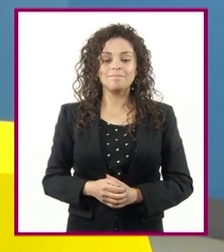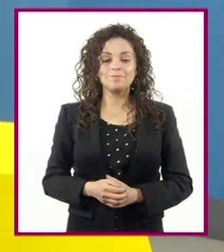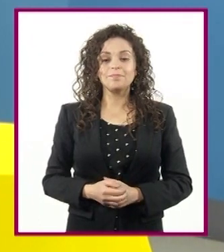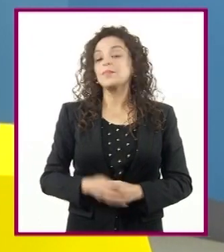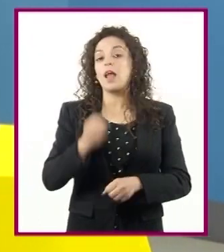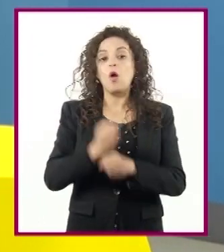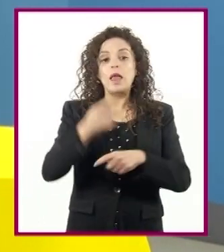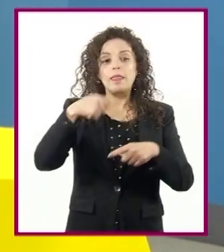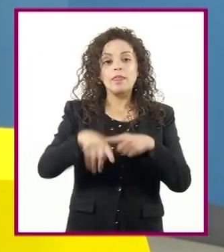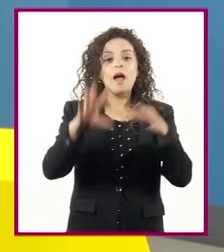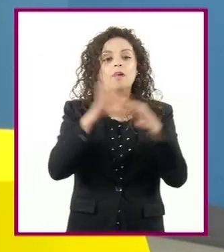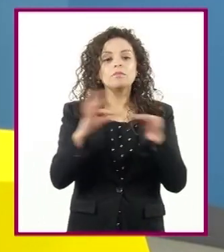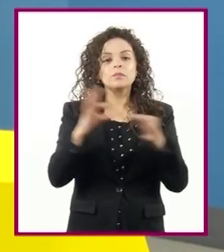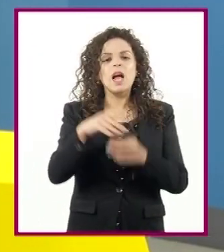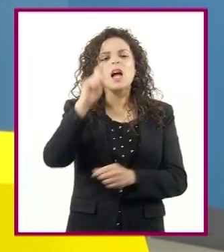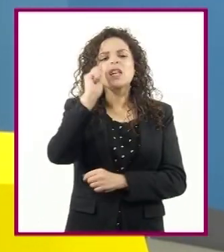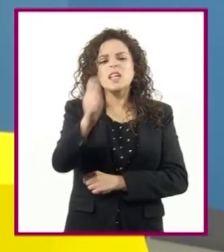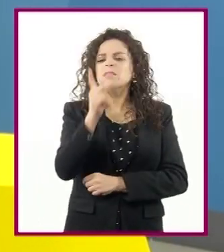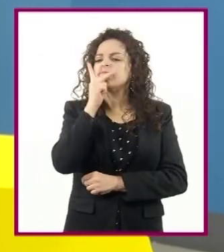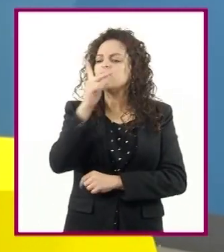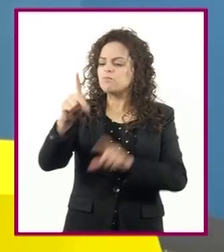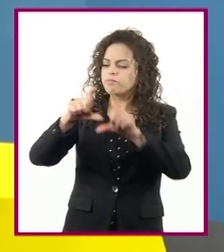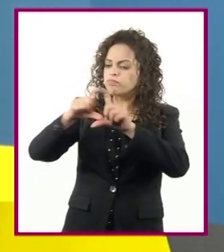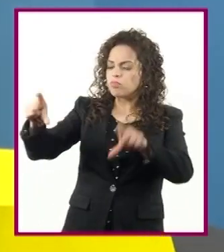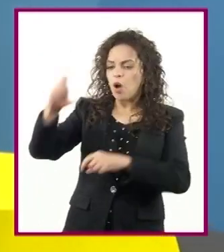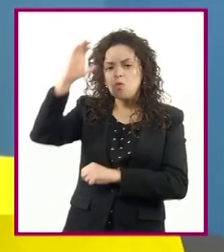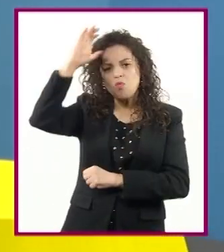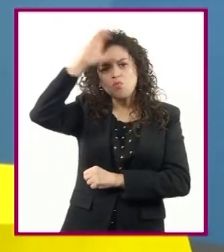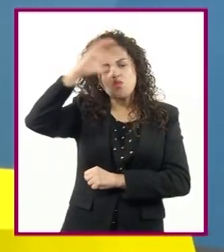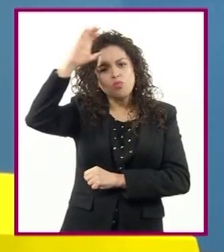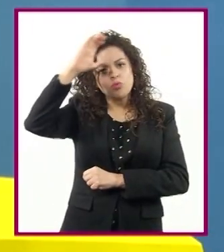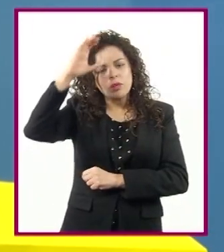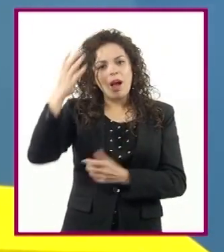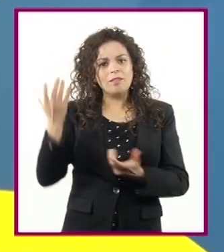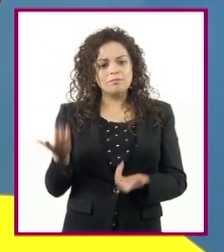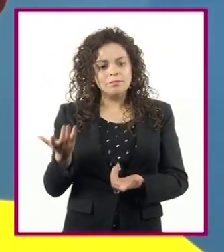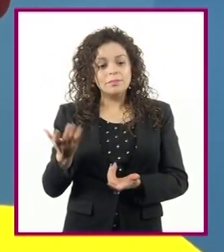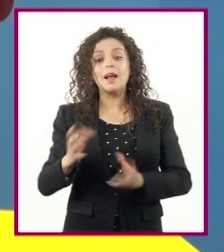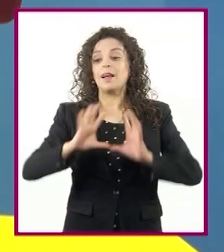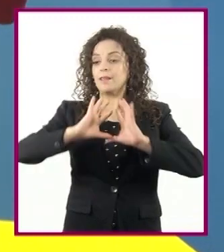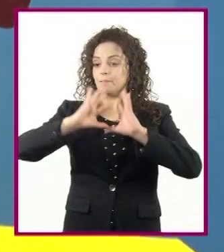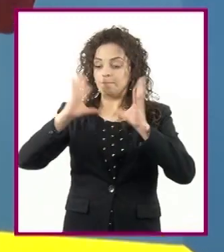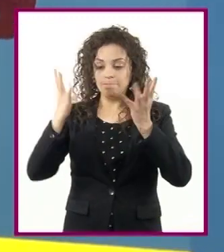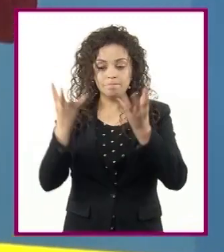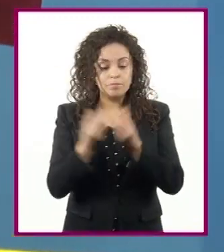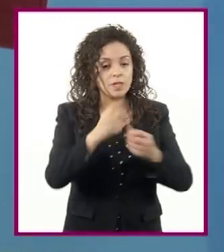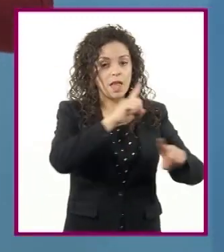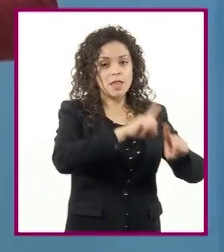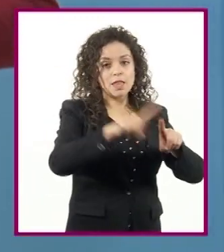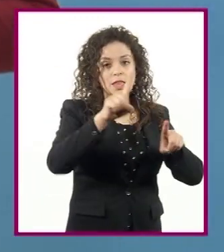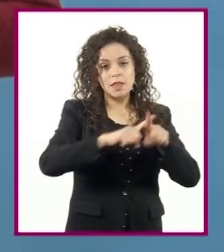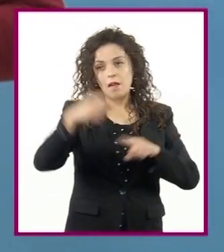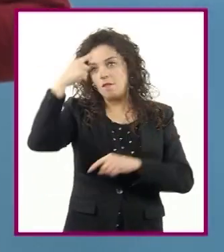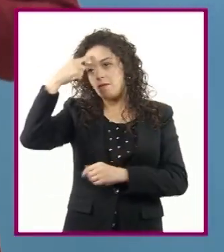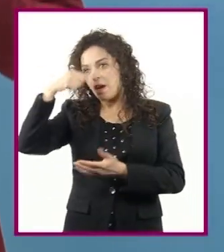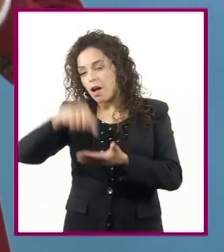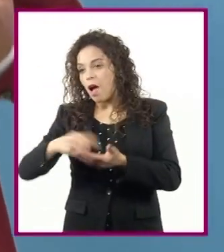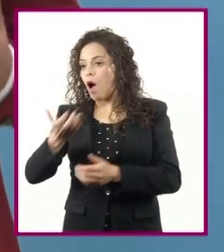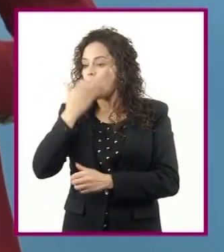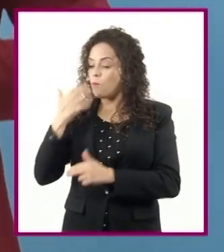Empezaremos hablando del término cultura, el cual se refiere al conjunto de valores, creencias,